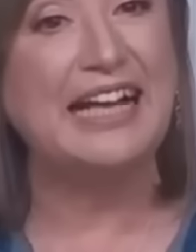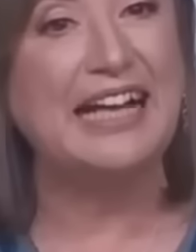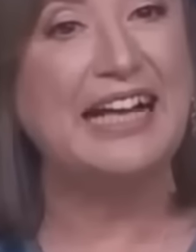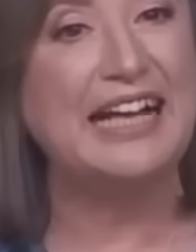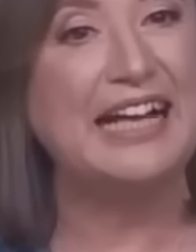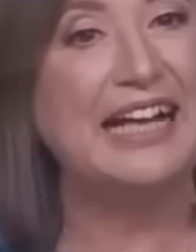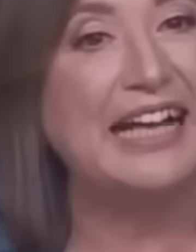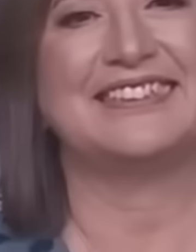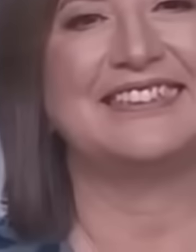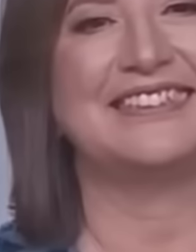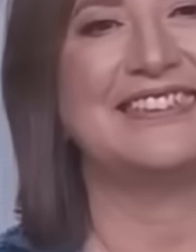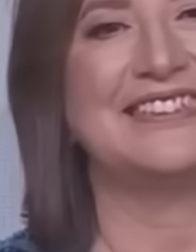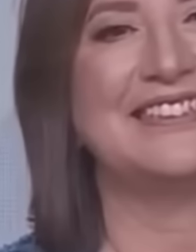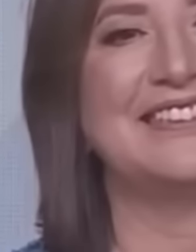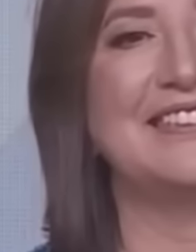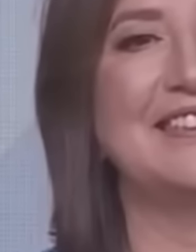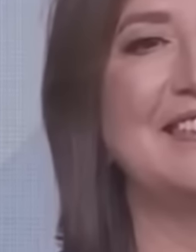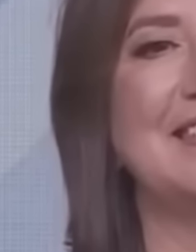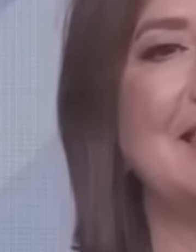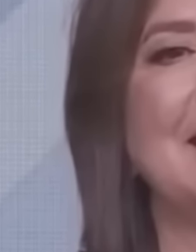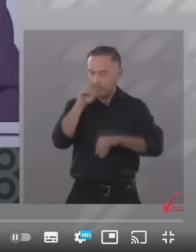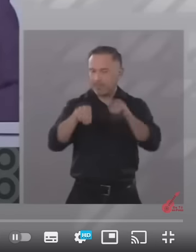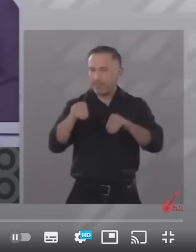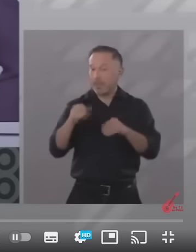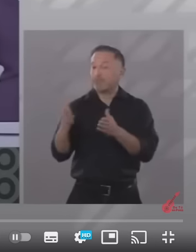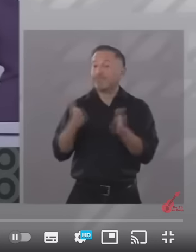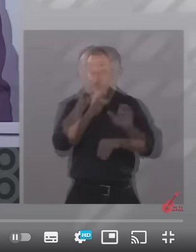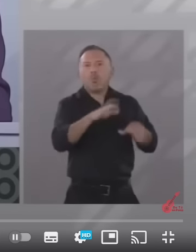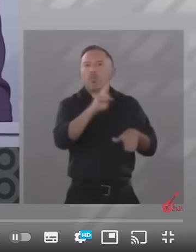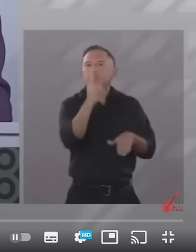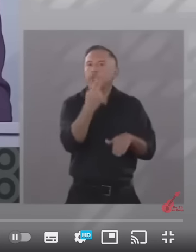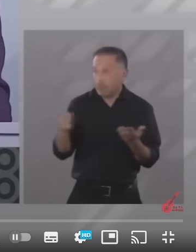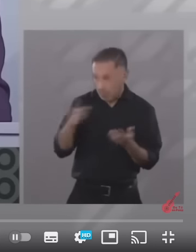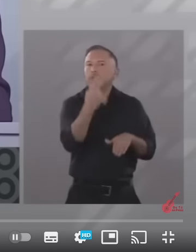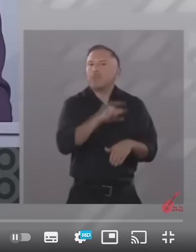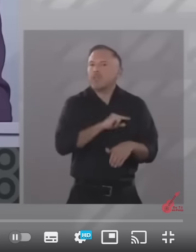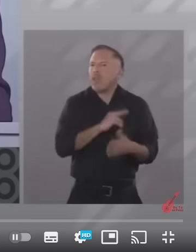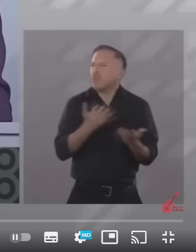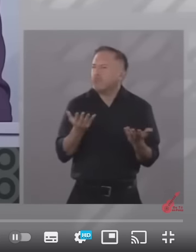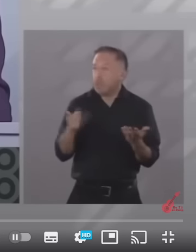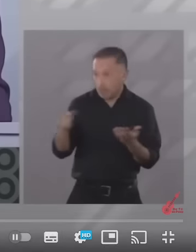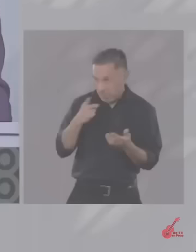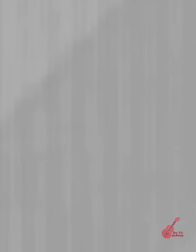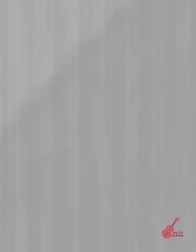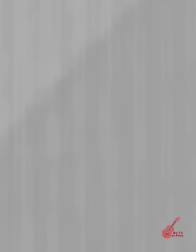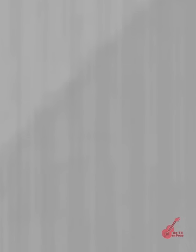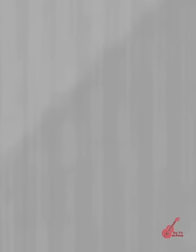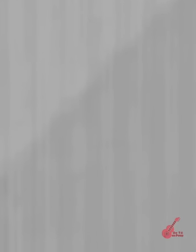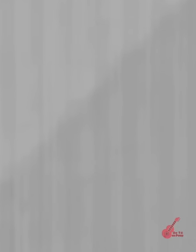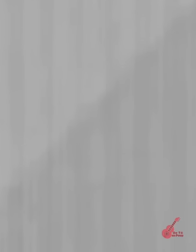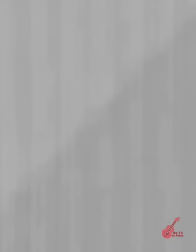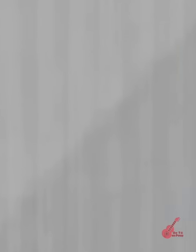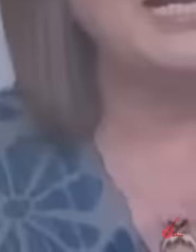¿En qué contexto le redujeron el pito 15%? Hecho, ¿por qué me redujeron el pito en 15%?